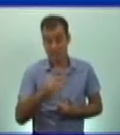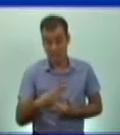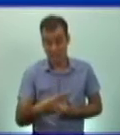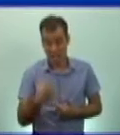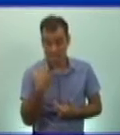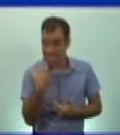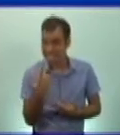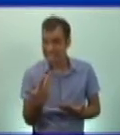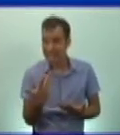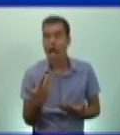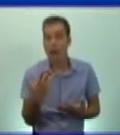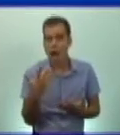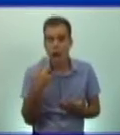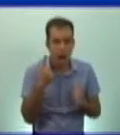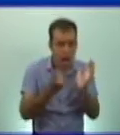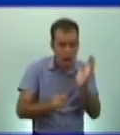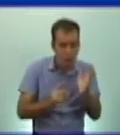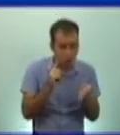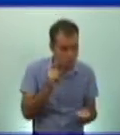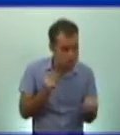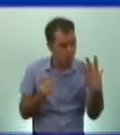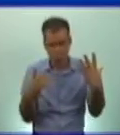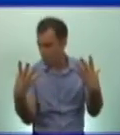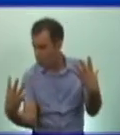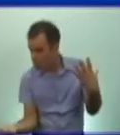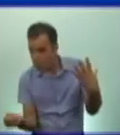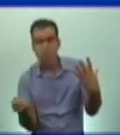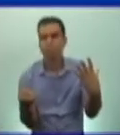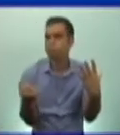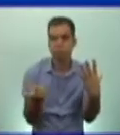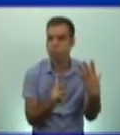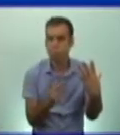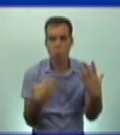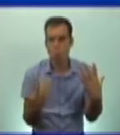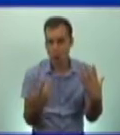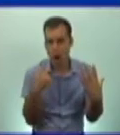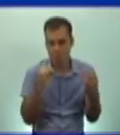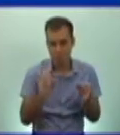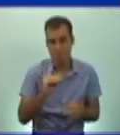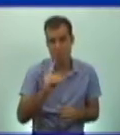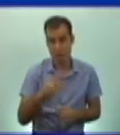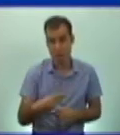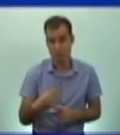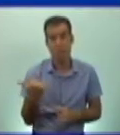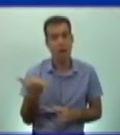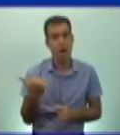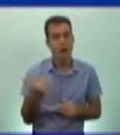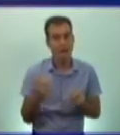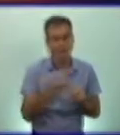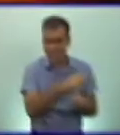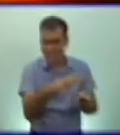energía que aquí se presenta. Pero aún no tenemos una ecuación química.